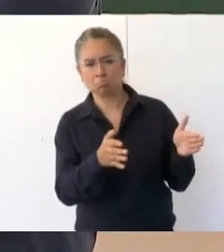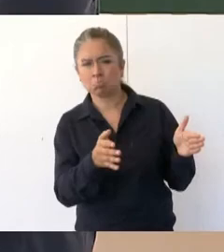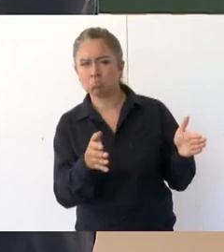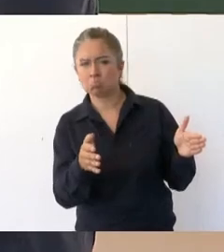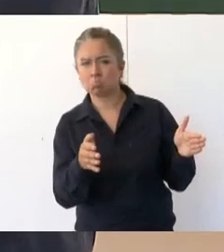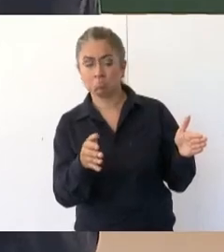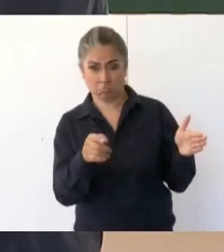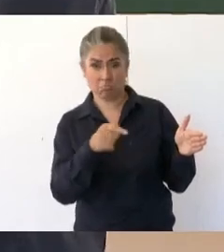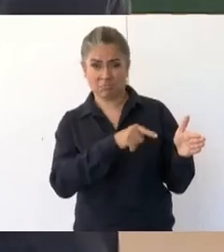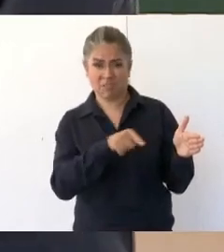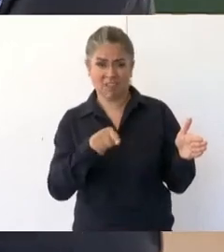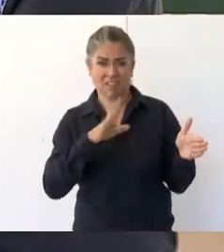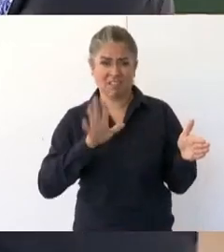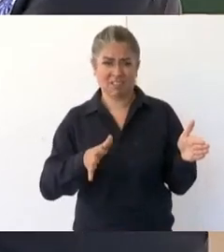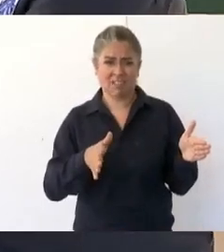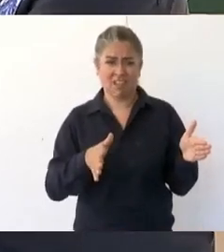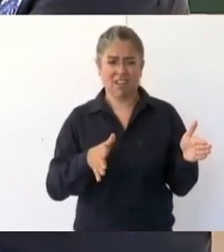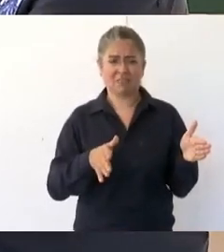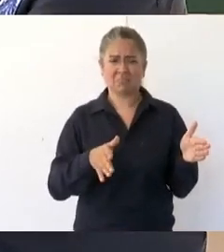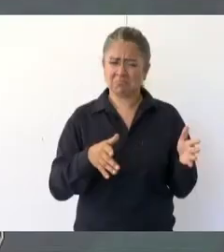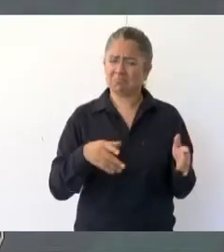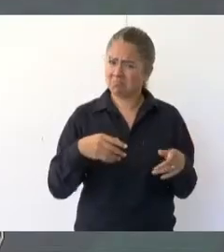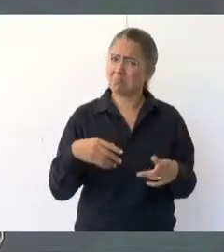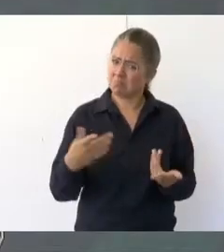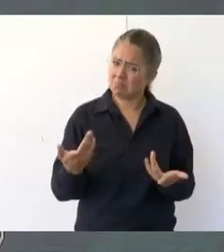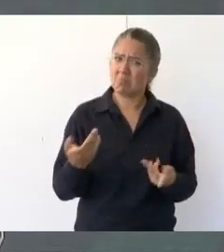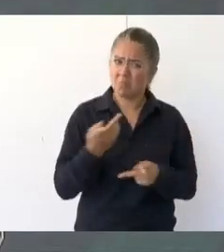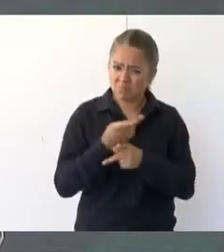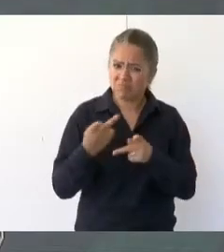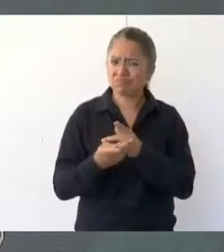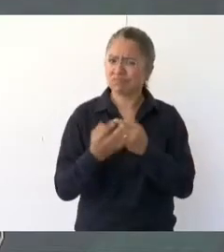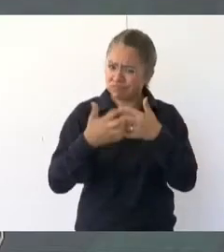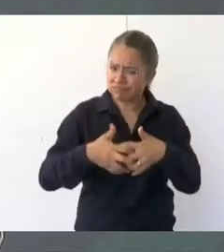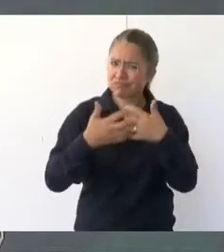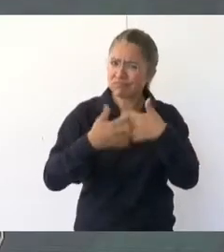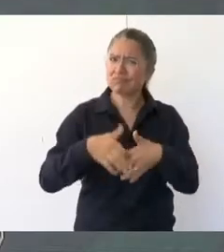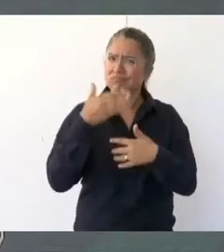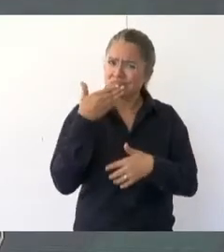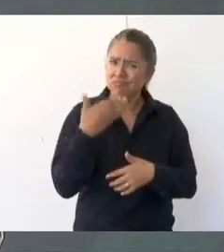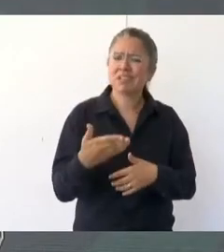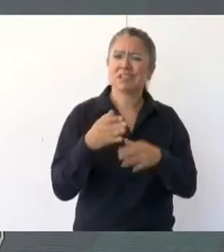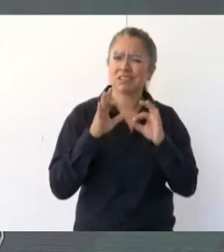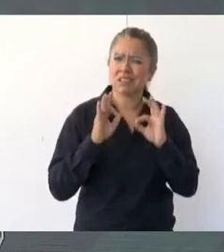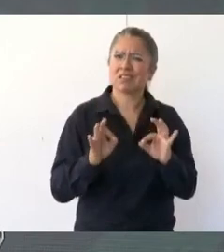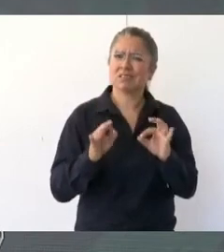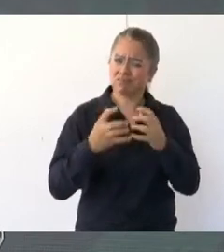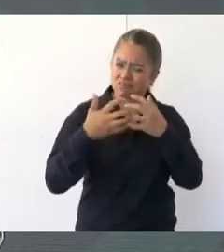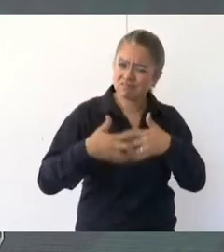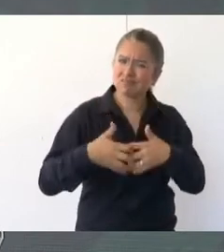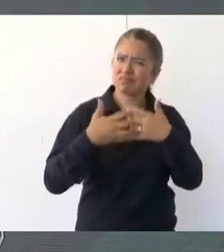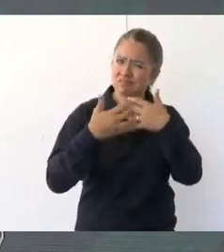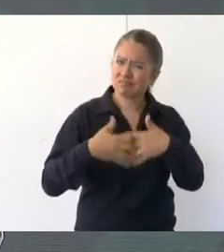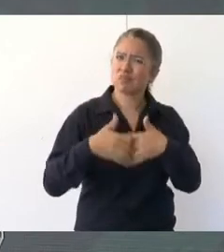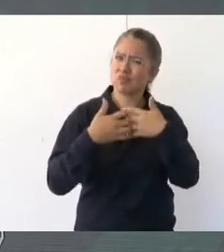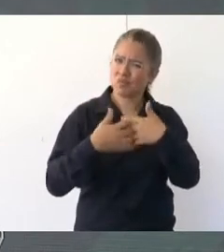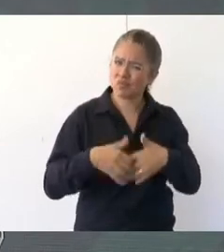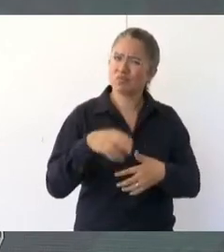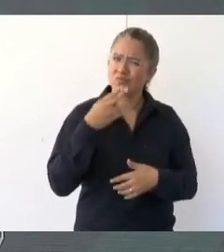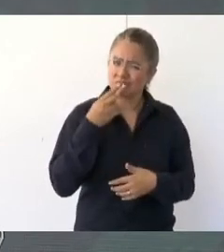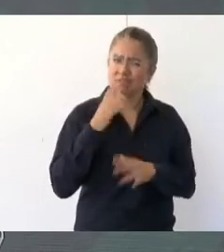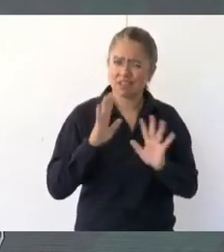ya en su etapa productiva, ya empezó a